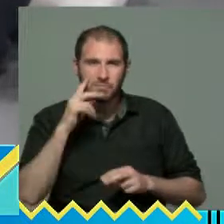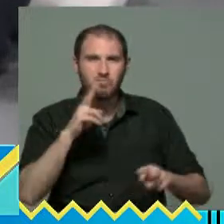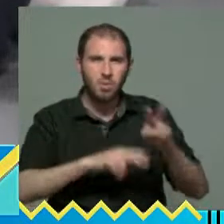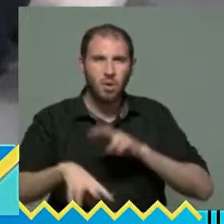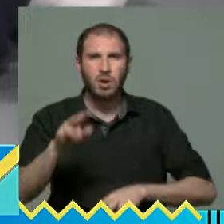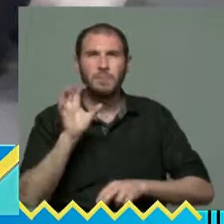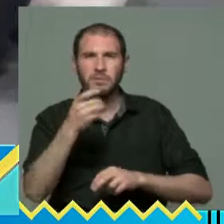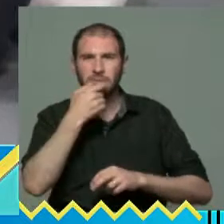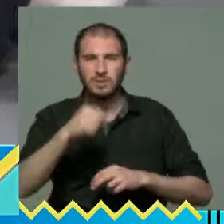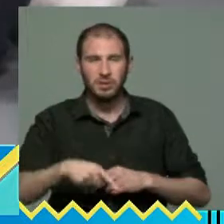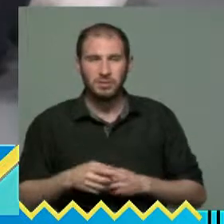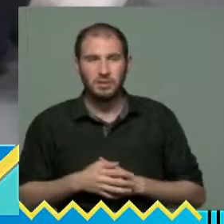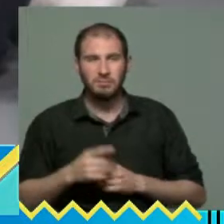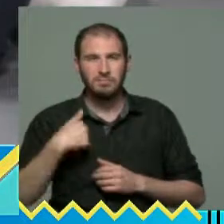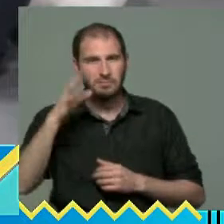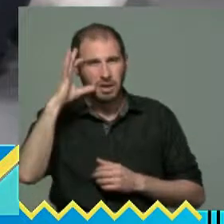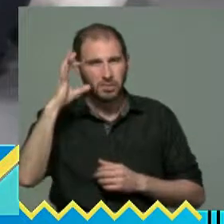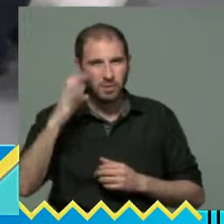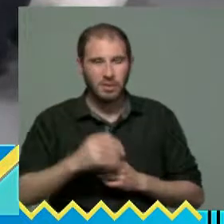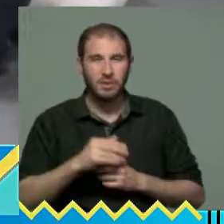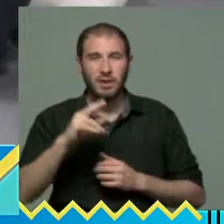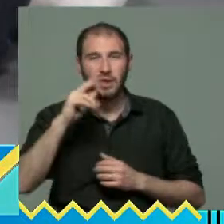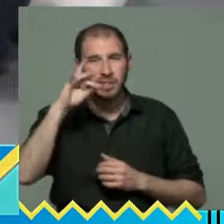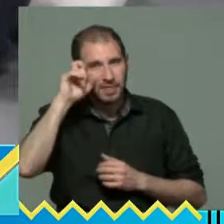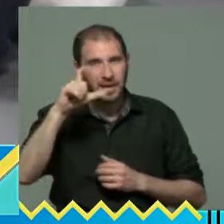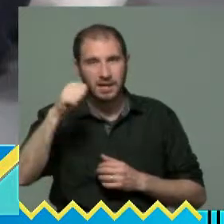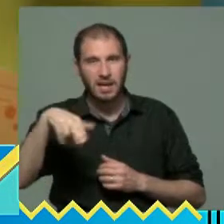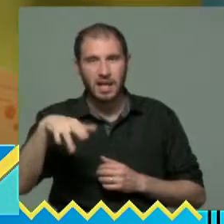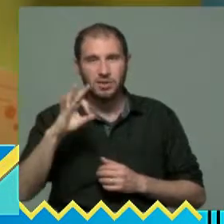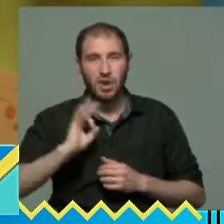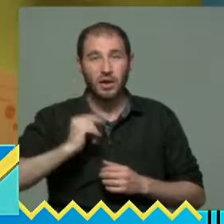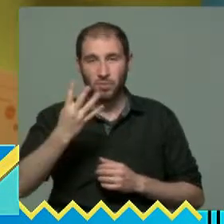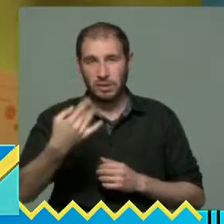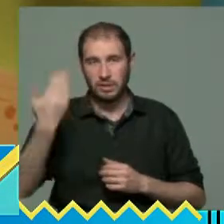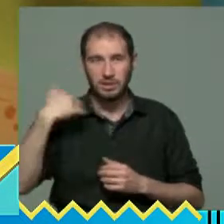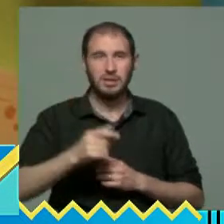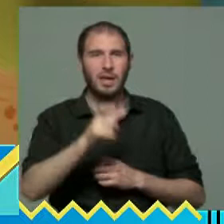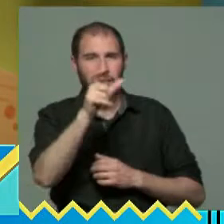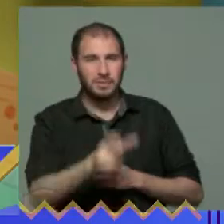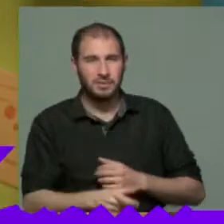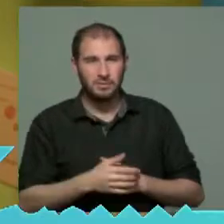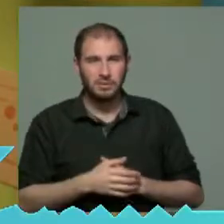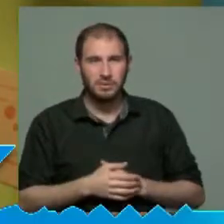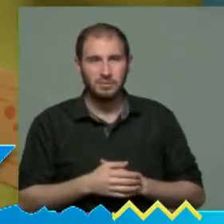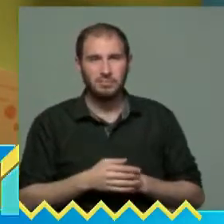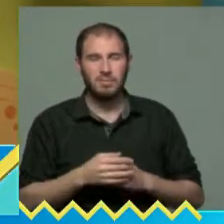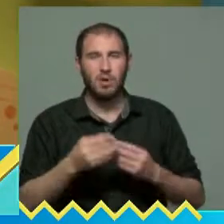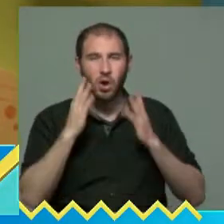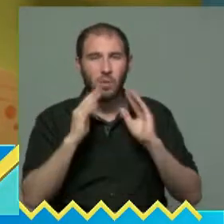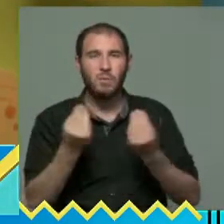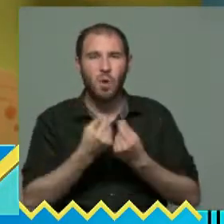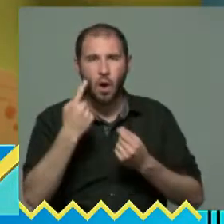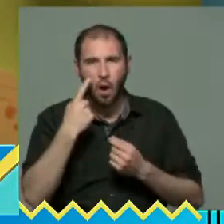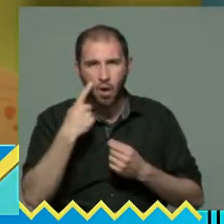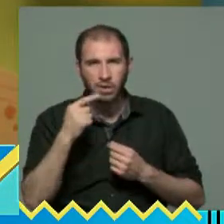la provincia de Mendoza. Yo me acuerdo que eso fue Nicolás del Caño hace un tiempo atrás, hace 4 años, una persona que montones de pibes que yo conocía que